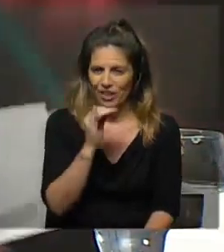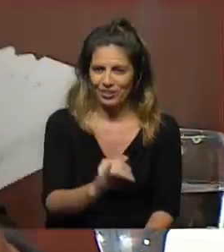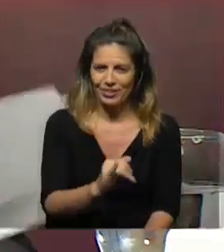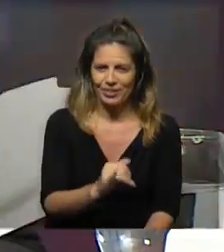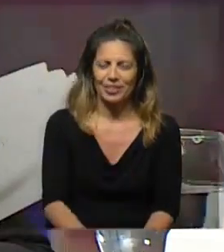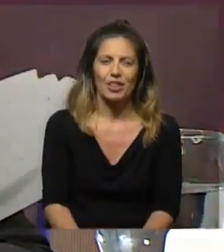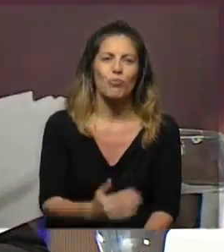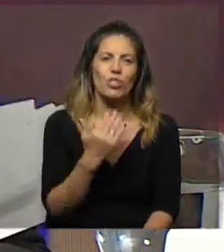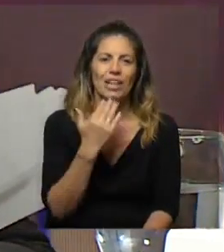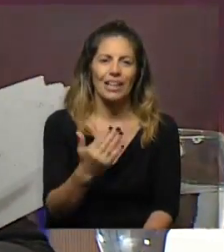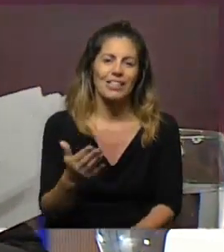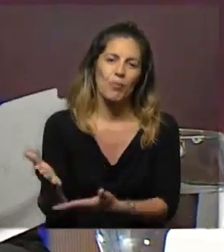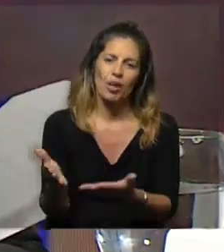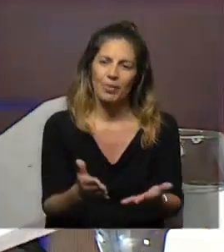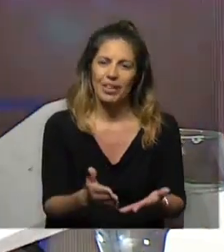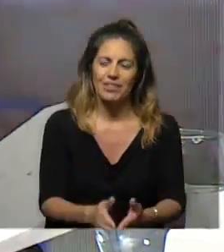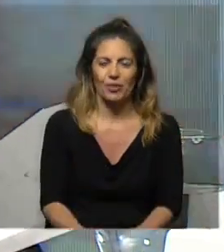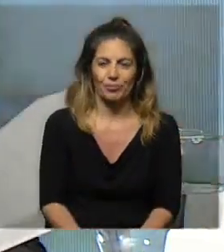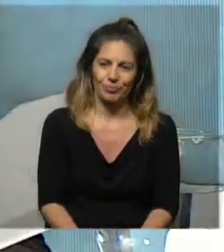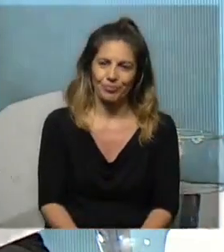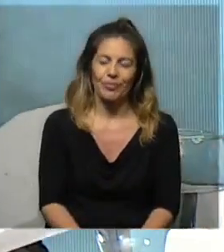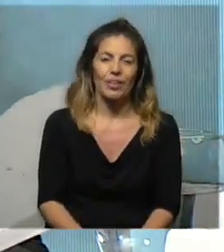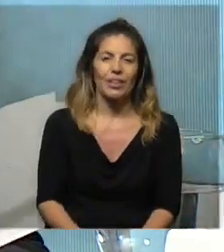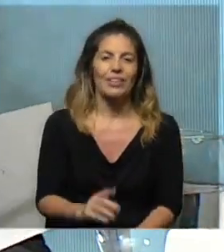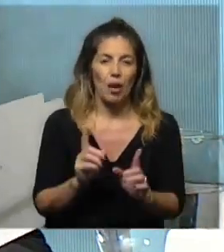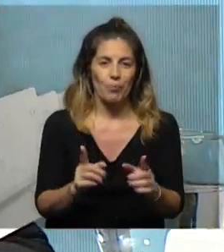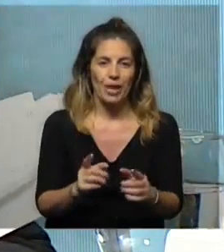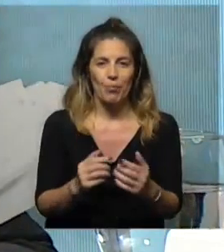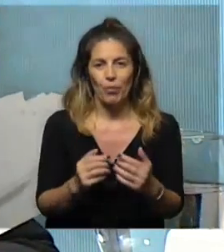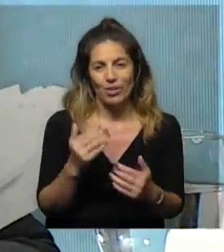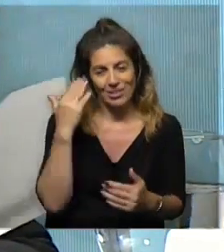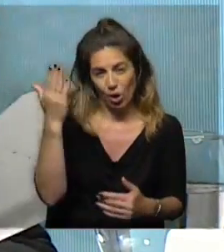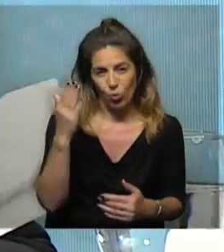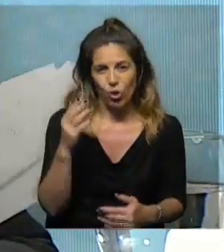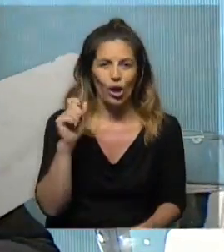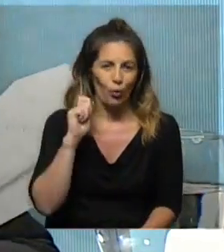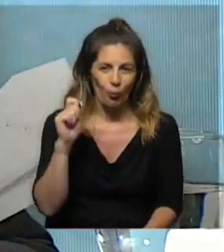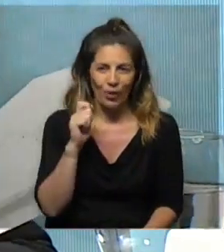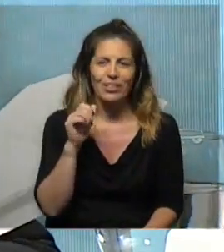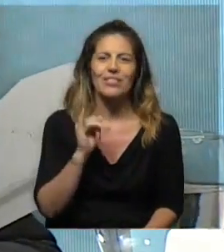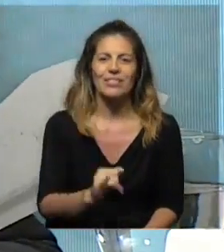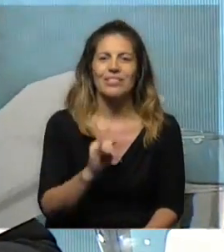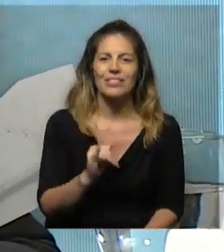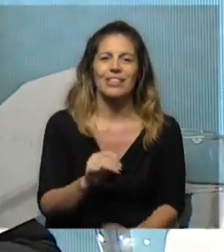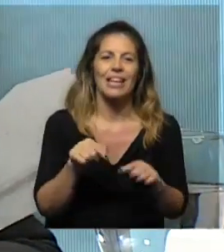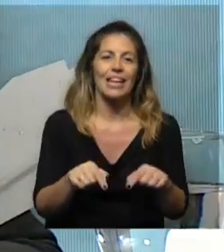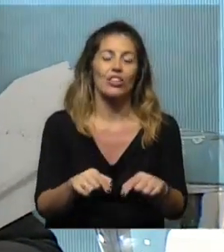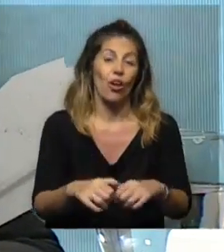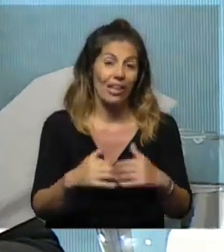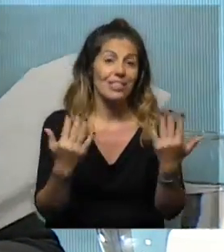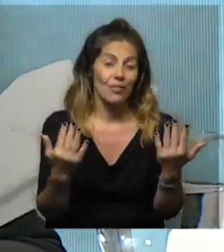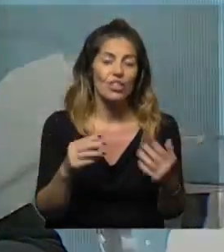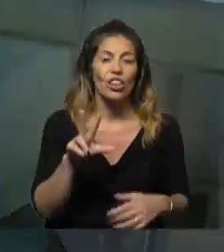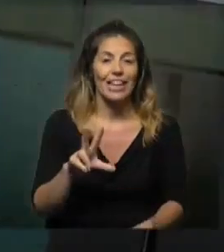bueno Muchas gracias por la invitación y bueno obviamente por el saludo de cumpleaños y sí estamos ahora embarcados en esto que es la celebración